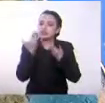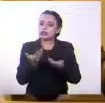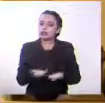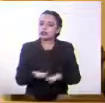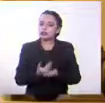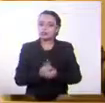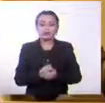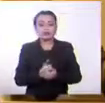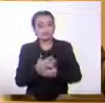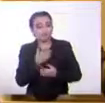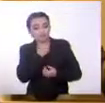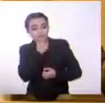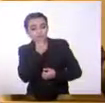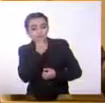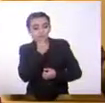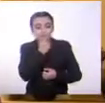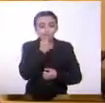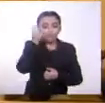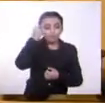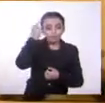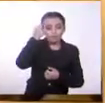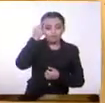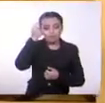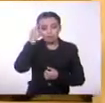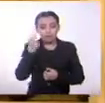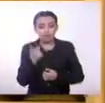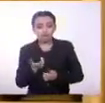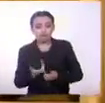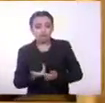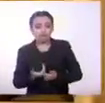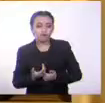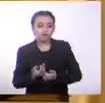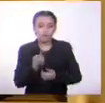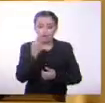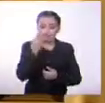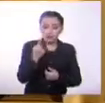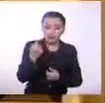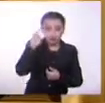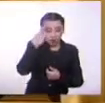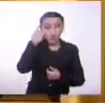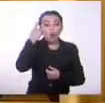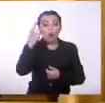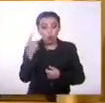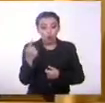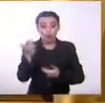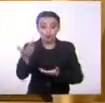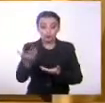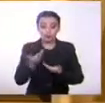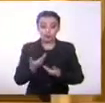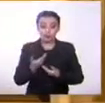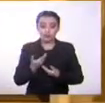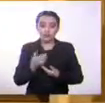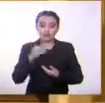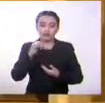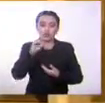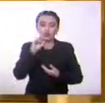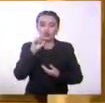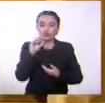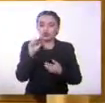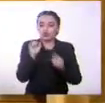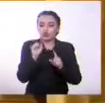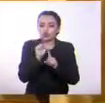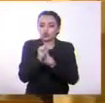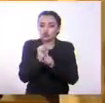de que he estado pensando y creo que la persona más idónea para poder ayudarme sería un sociólogo. ¿Un sociólogo?